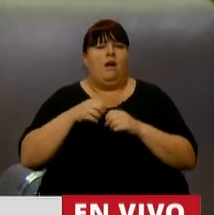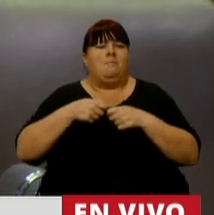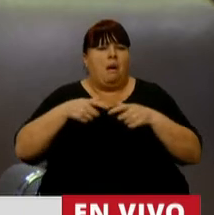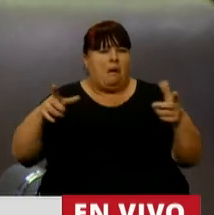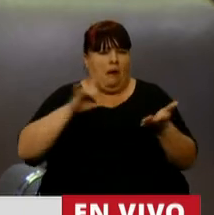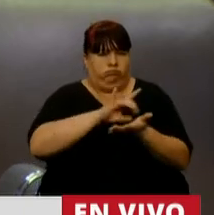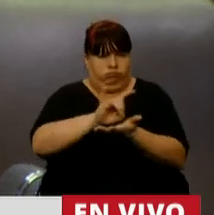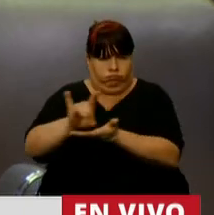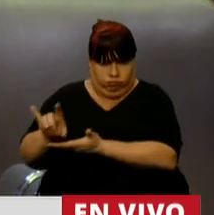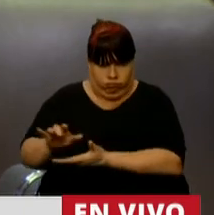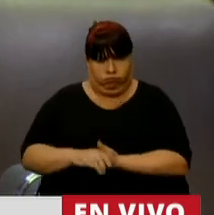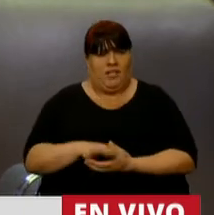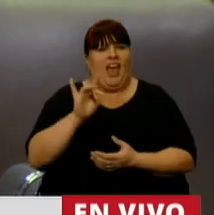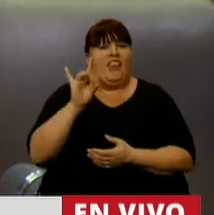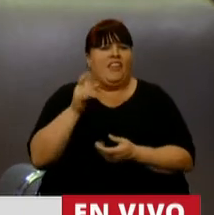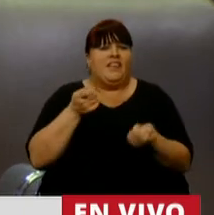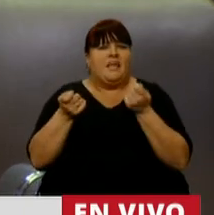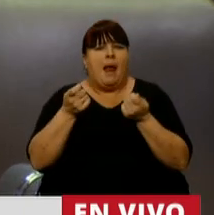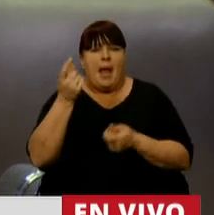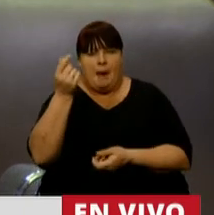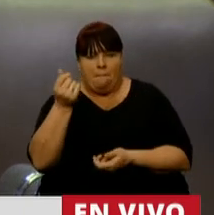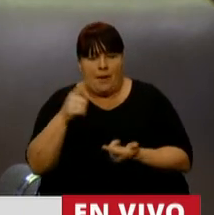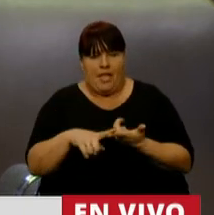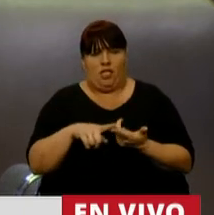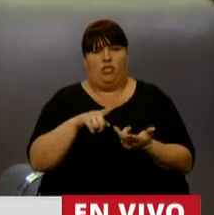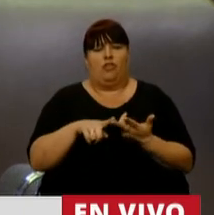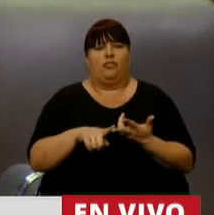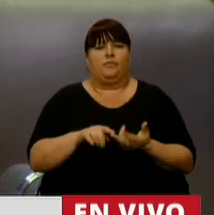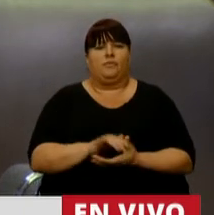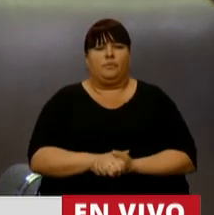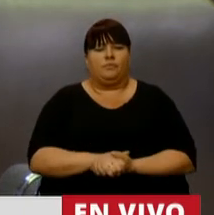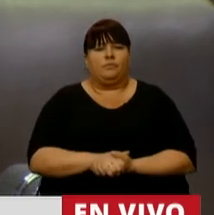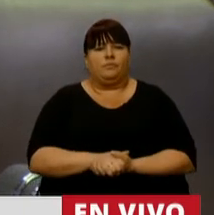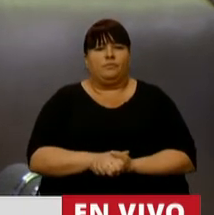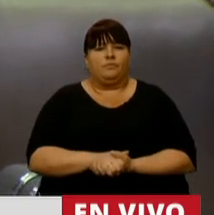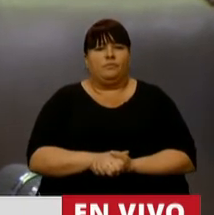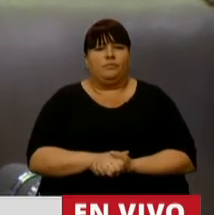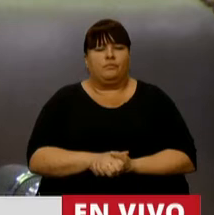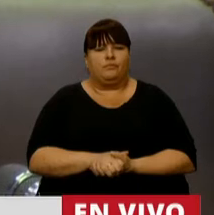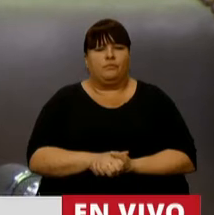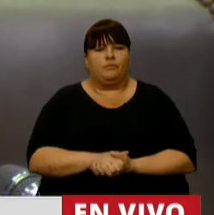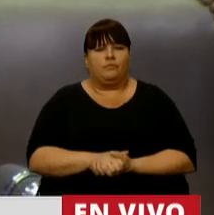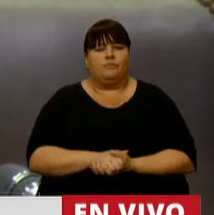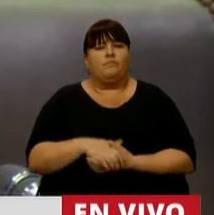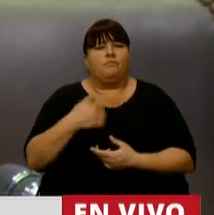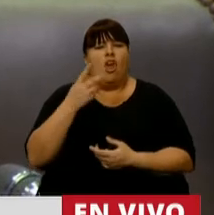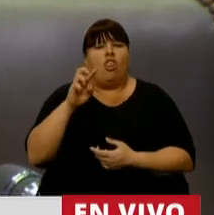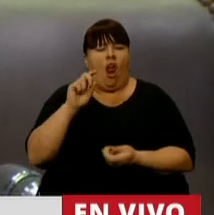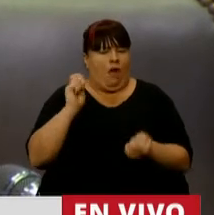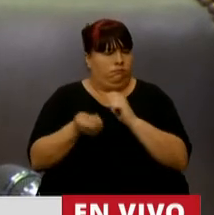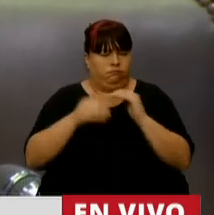desempleo, fue muy difícil controlar los precios, con la habilidad